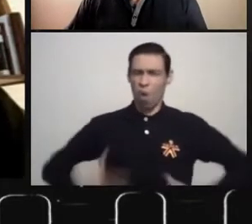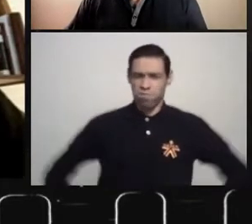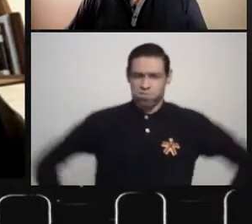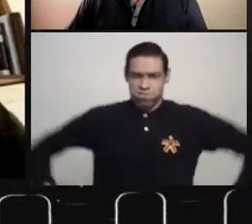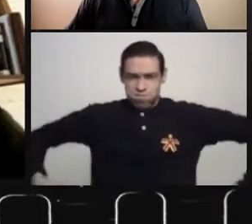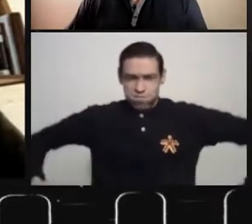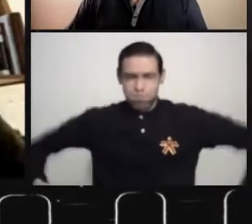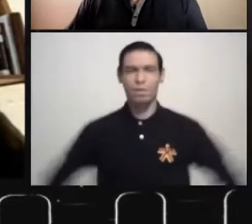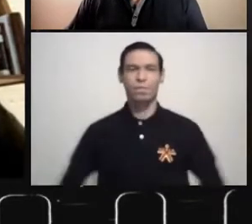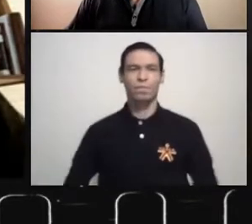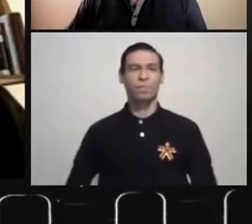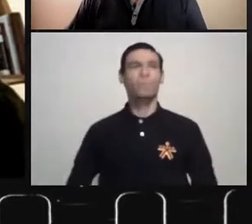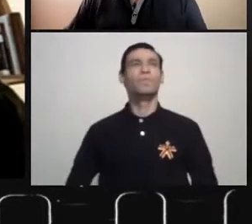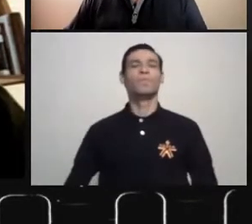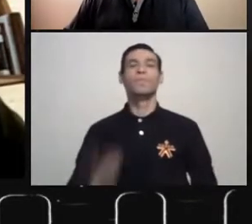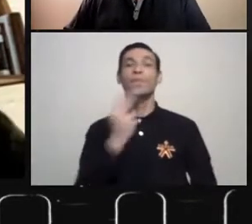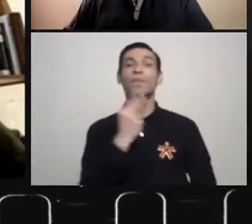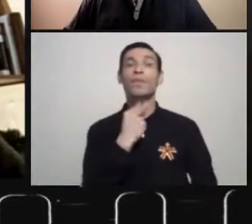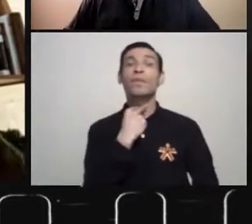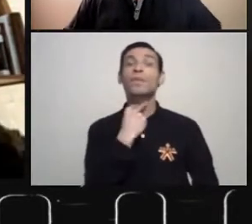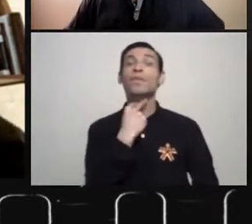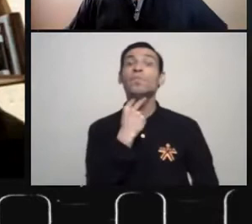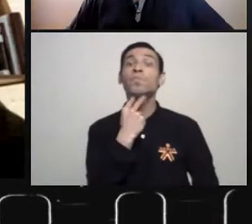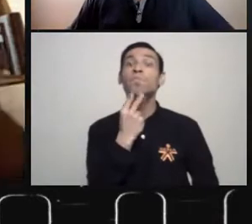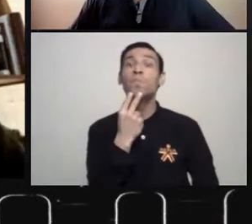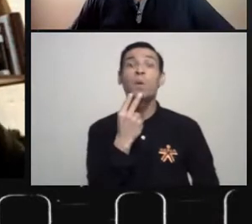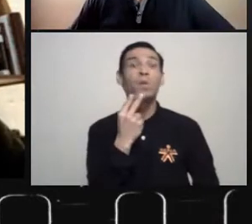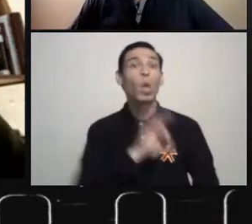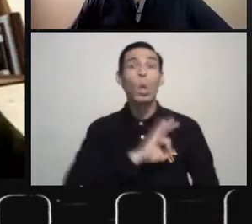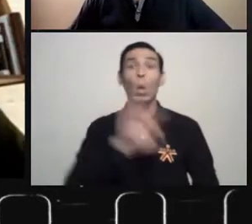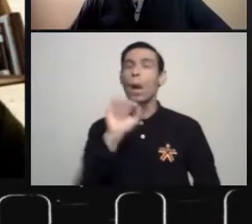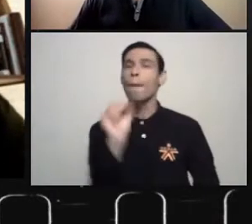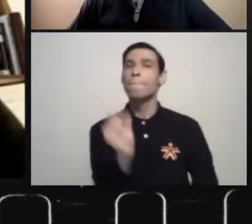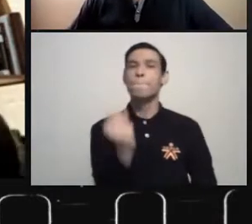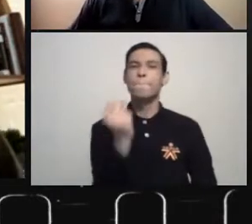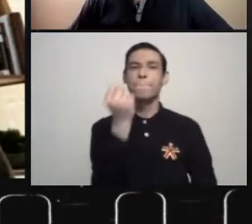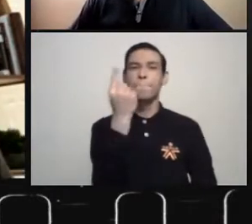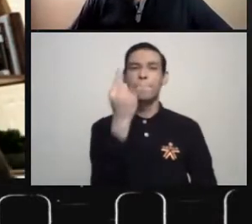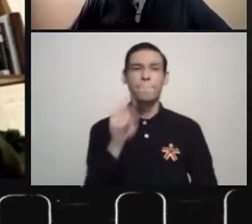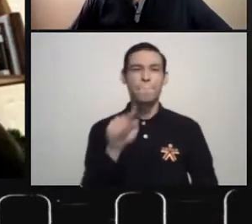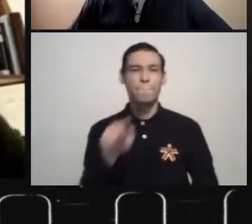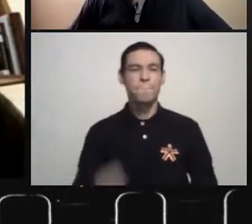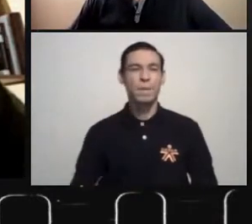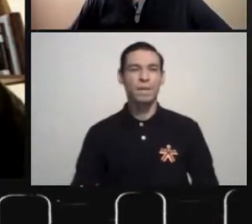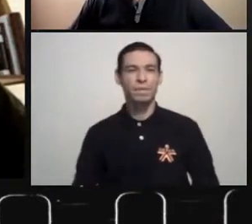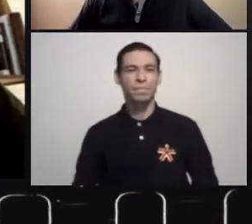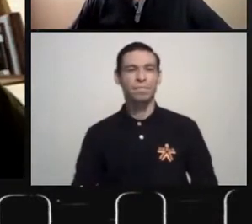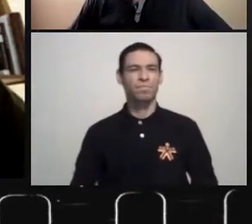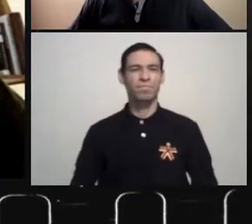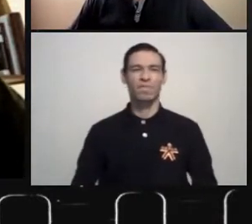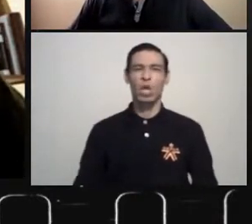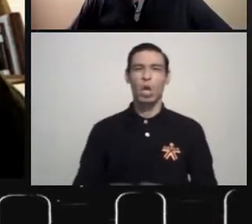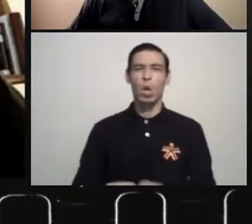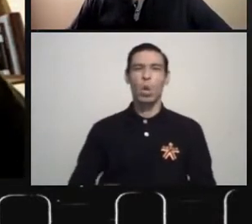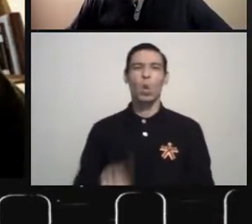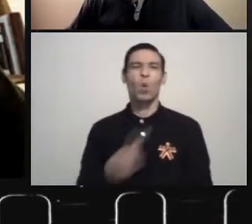con un acento que no había hecho nunca, que Andrés, pues es el acento de Andrés, el del Valle,